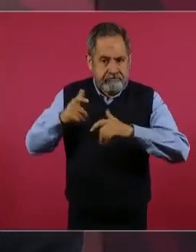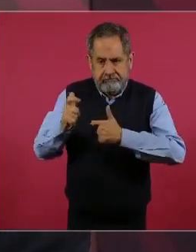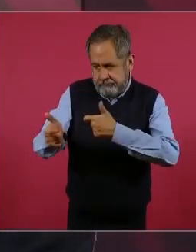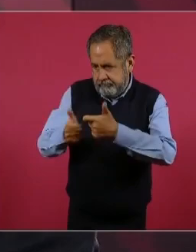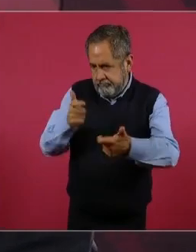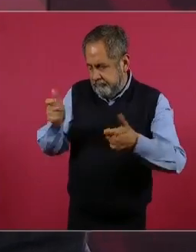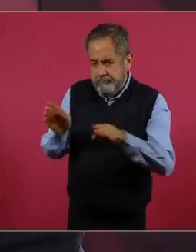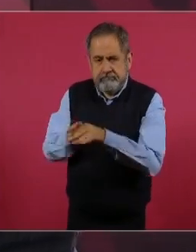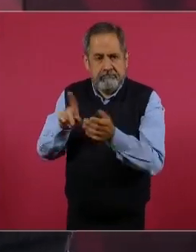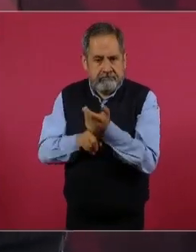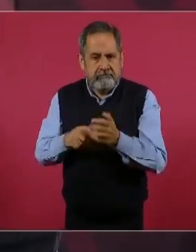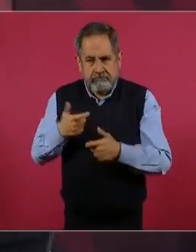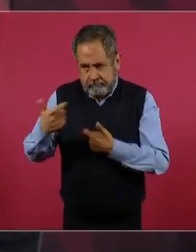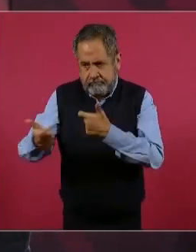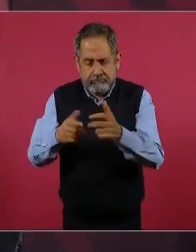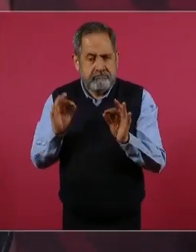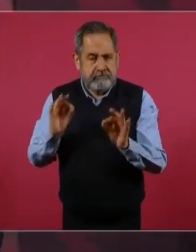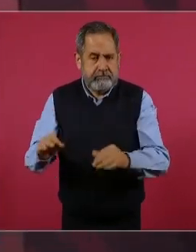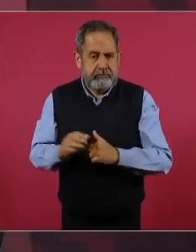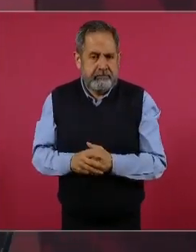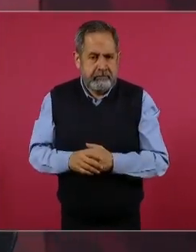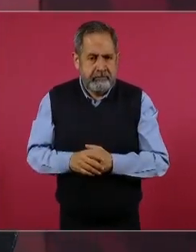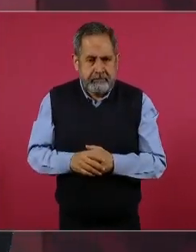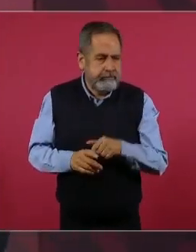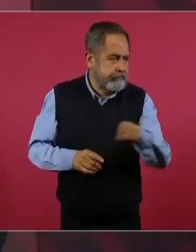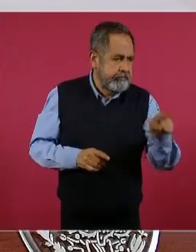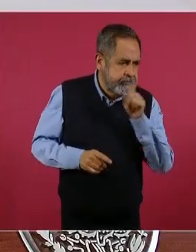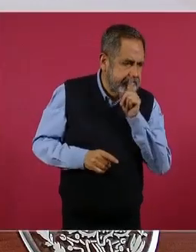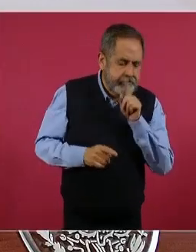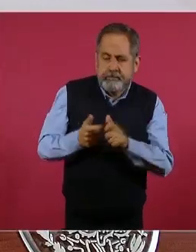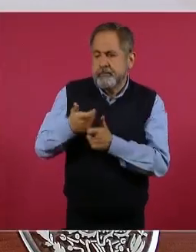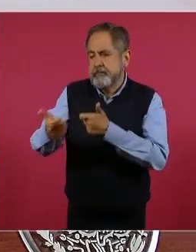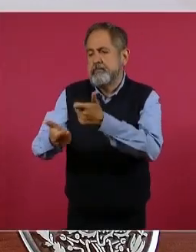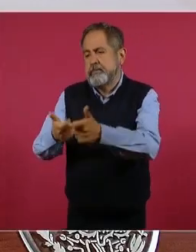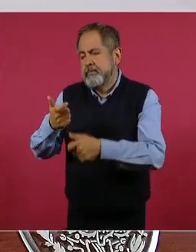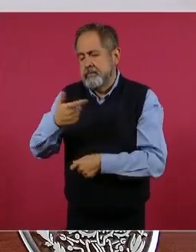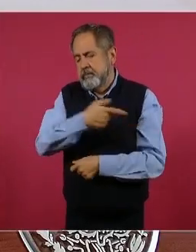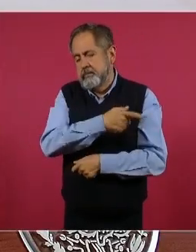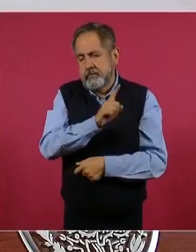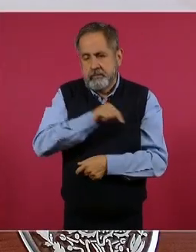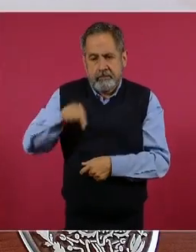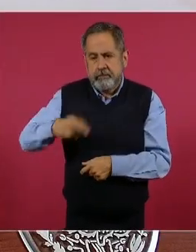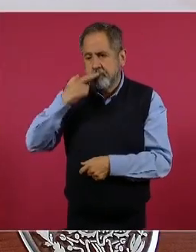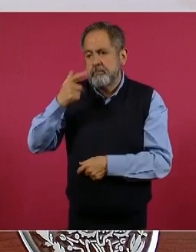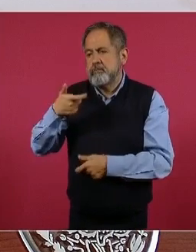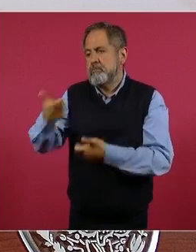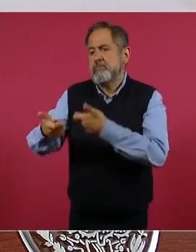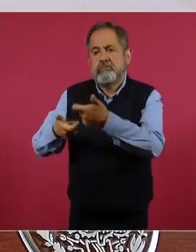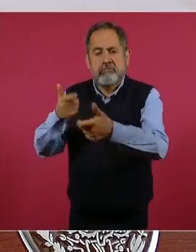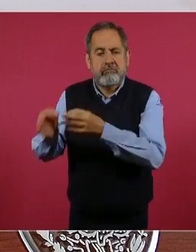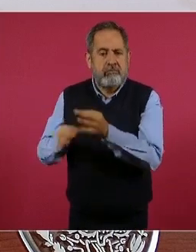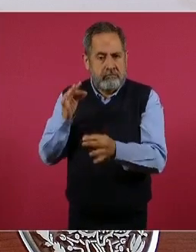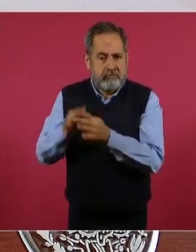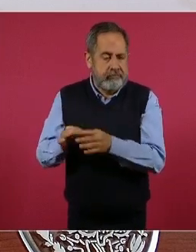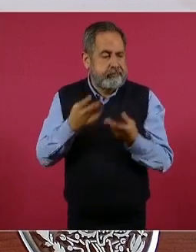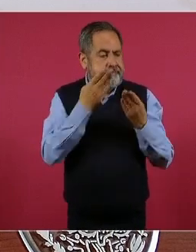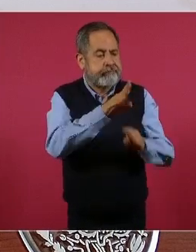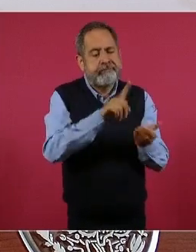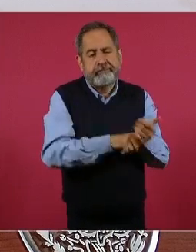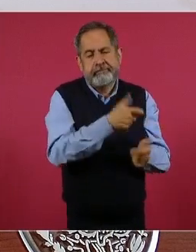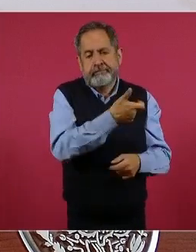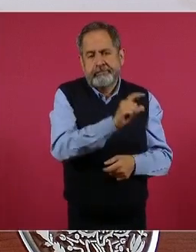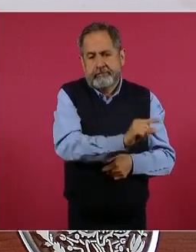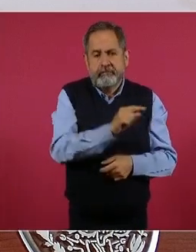de interés altas o mejores que las que paga la banca